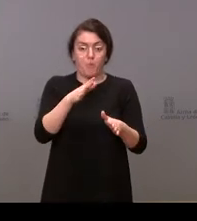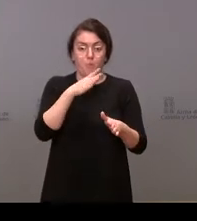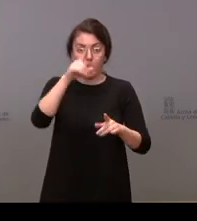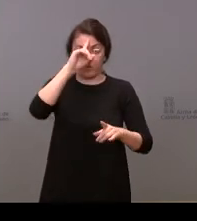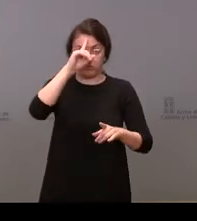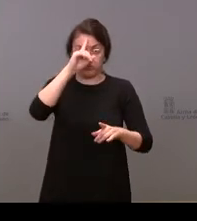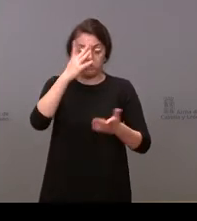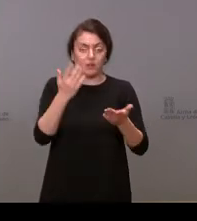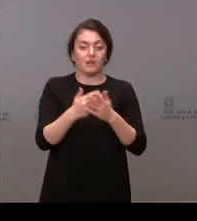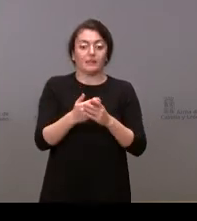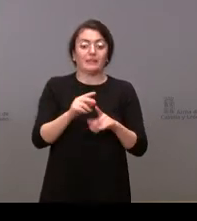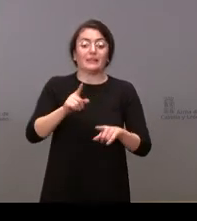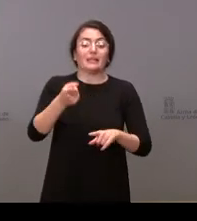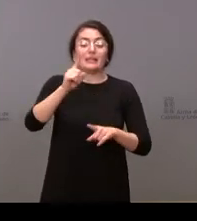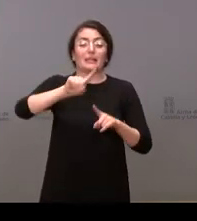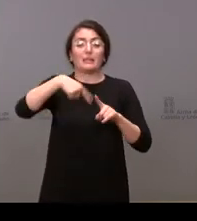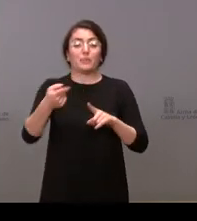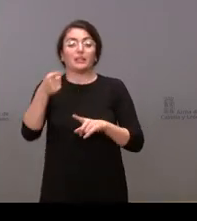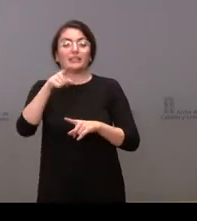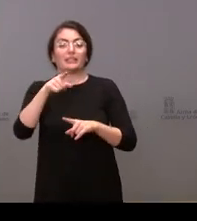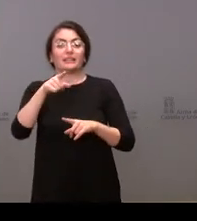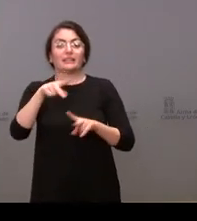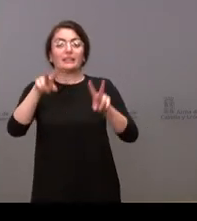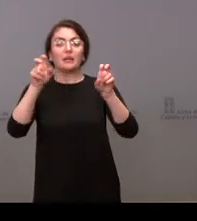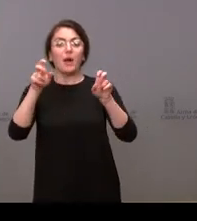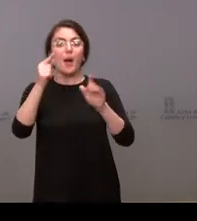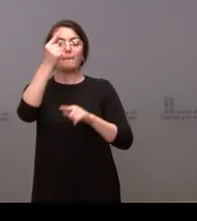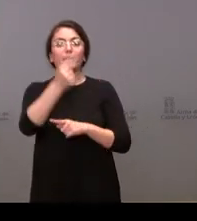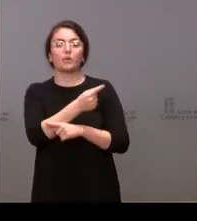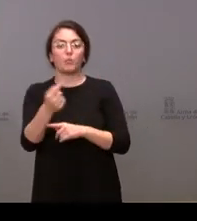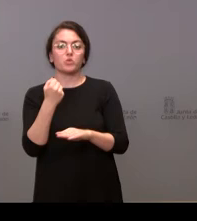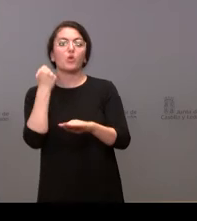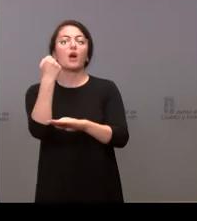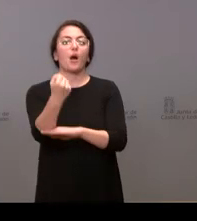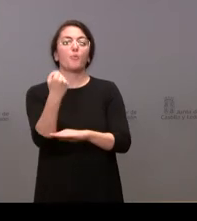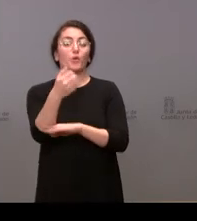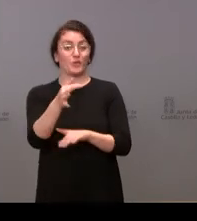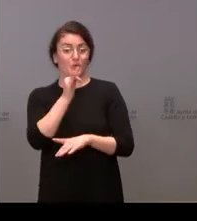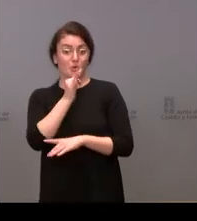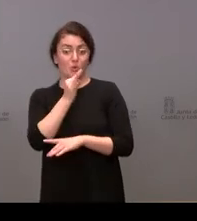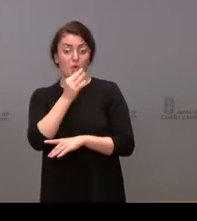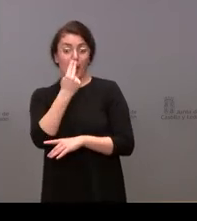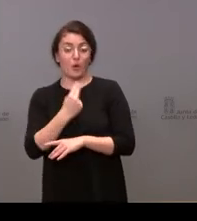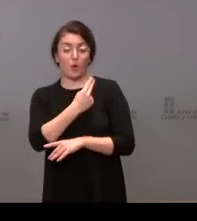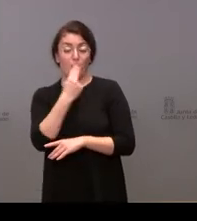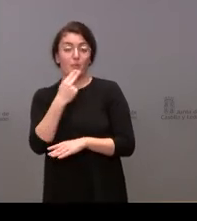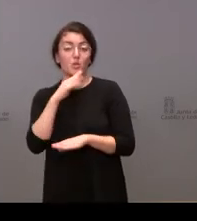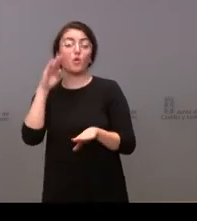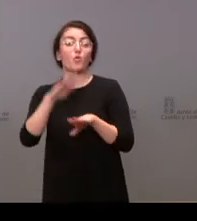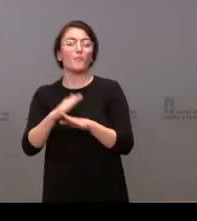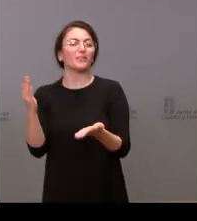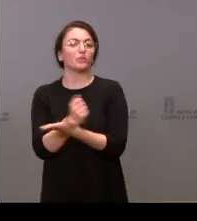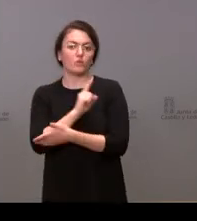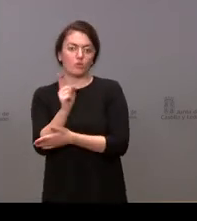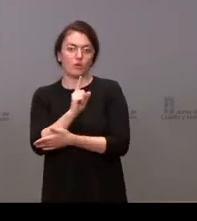los presupuestos, por Ávila ha advertido de que su apoyo no será gratuito y que aún hay compromisos pendientes sin cumplir de las actuales cuentas.